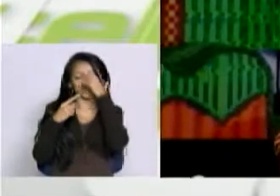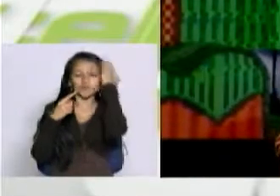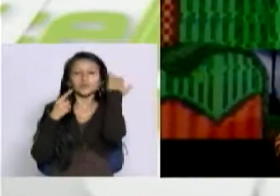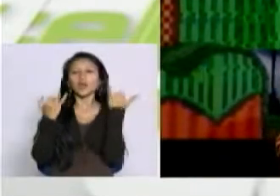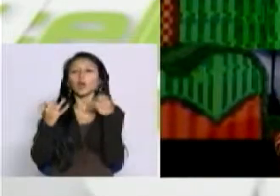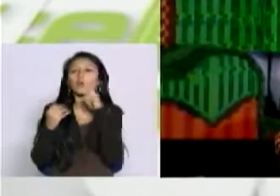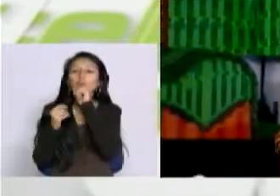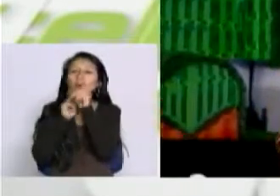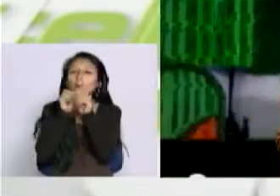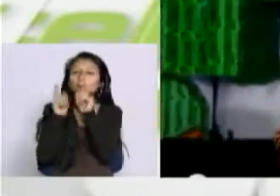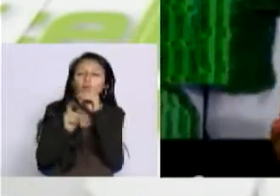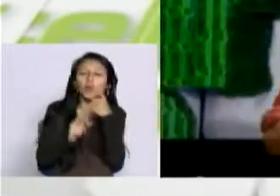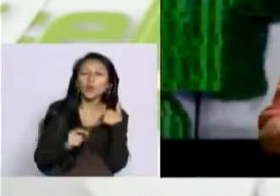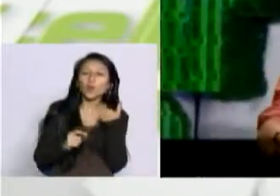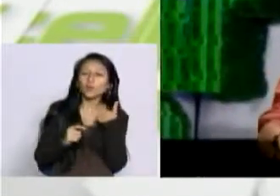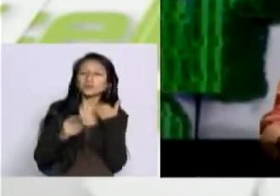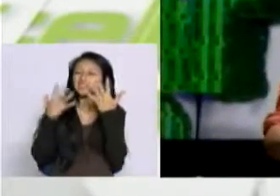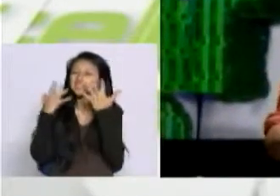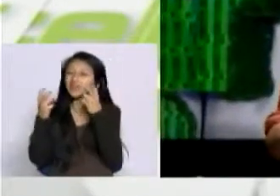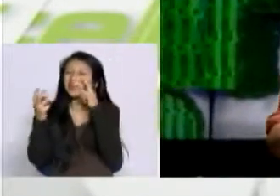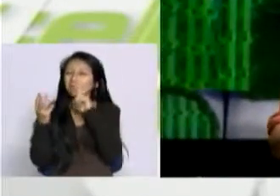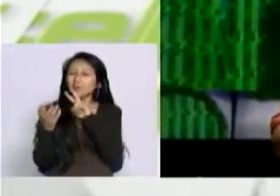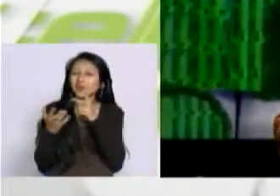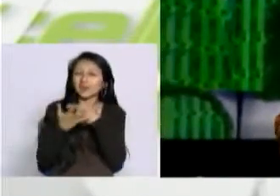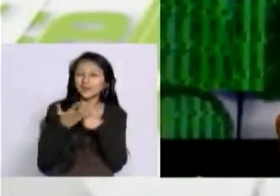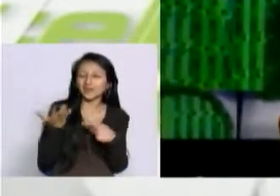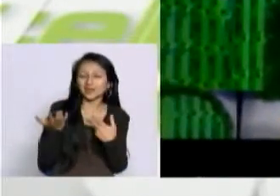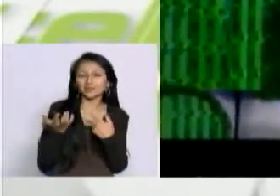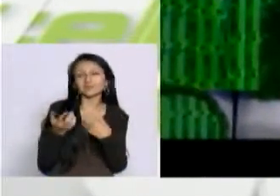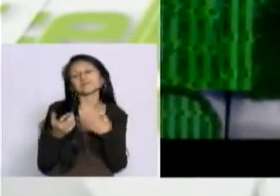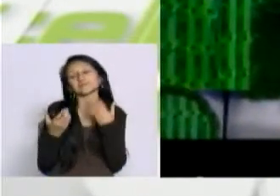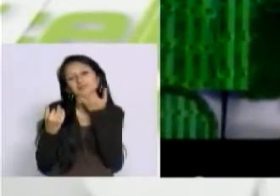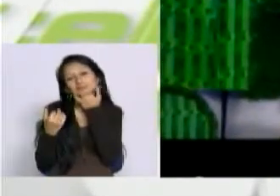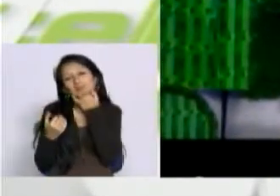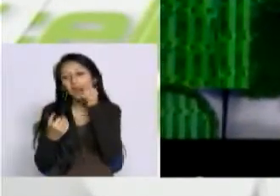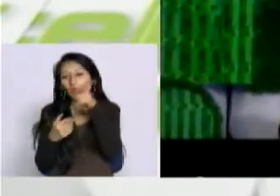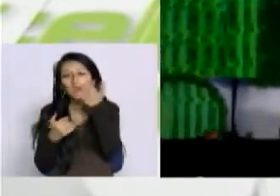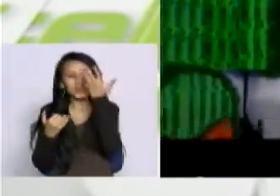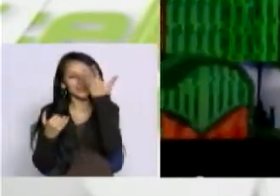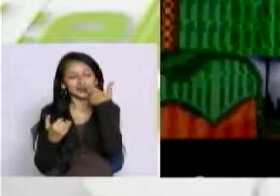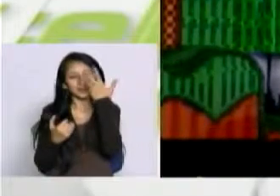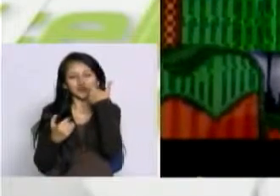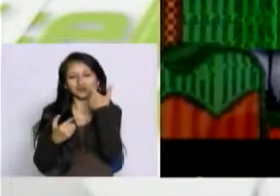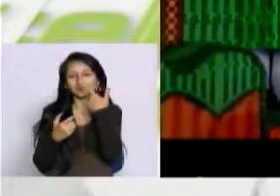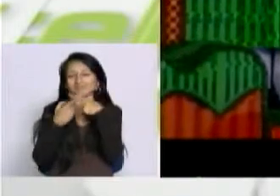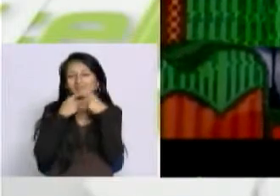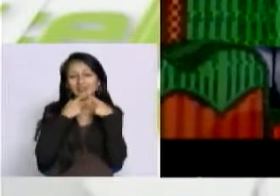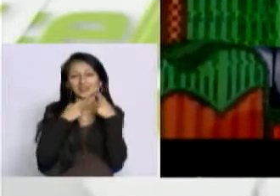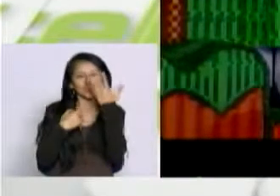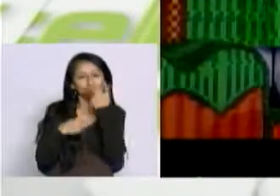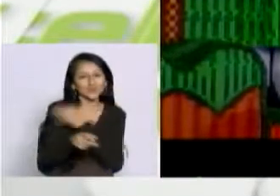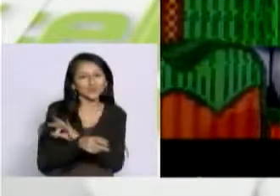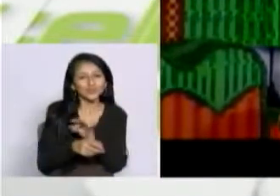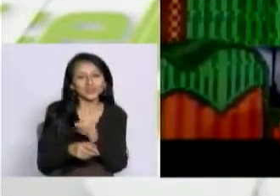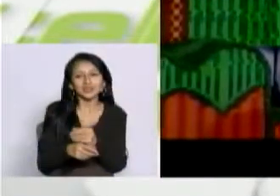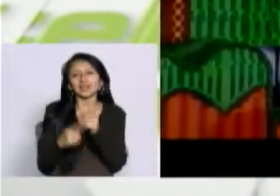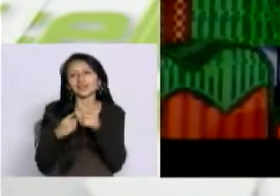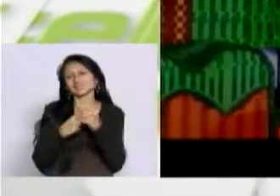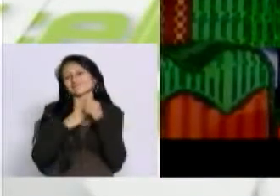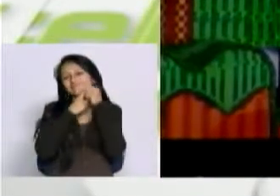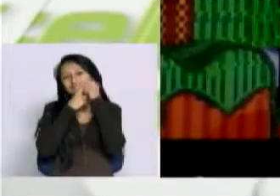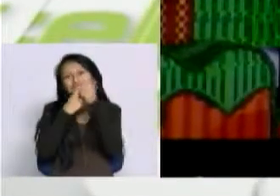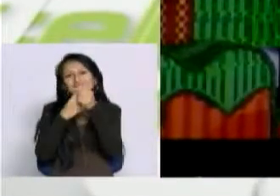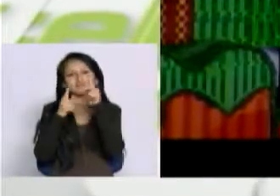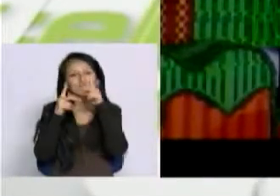qué era lo que ellos querían ver. Definitivamente las redes sociales son lo que mandan la parada en este público objetivo, que es el